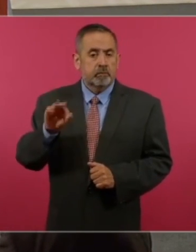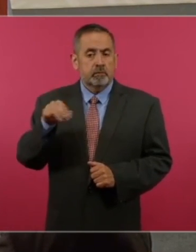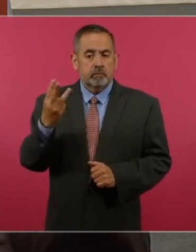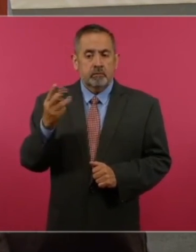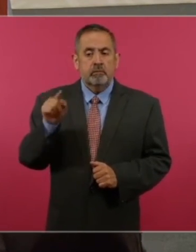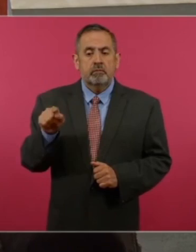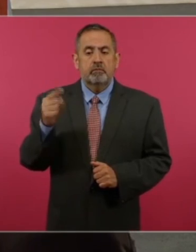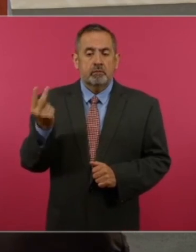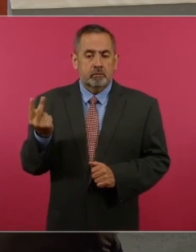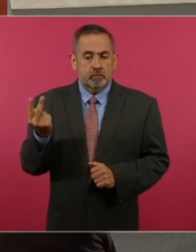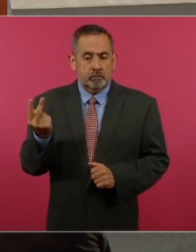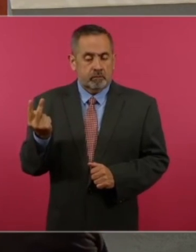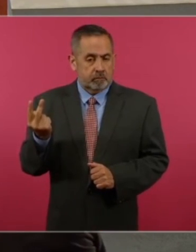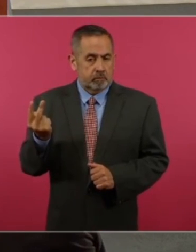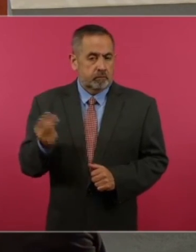43.2.